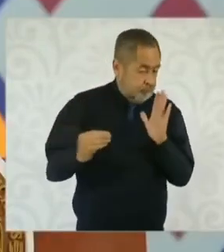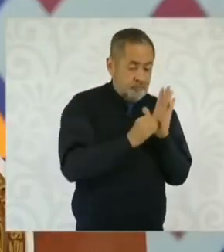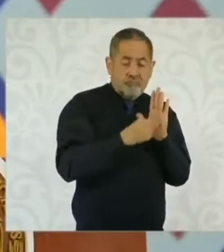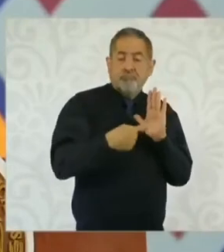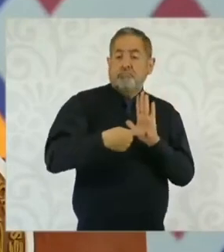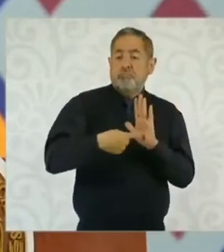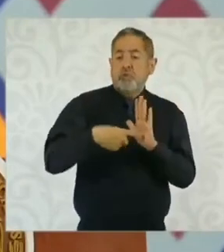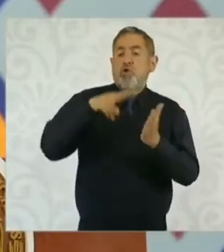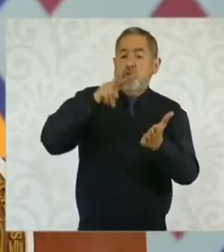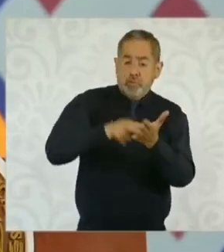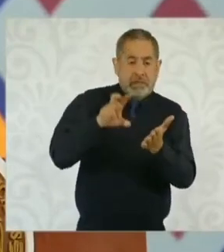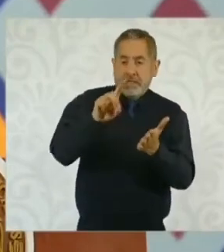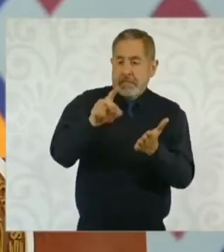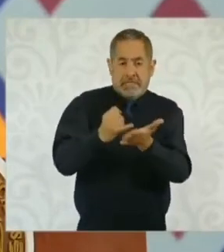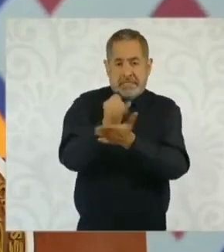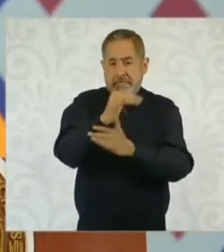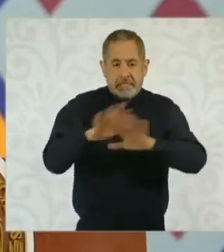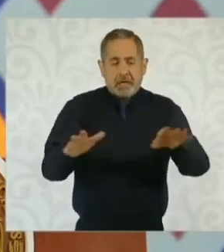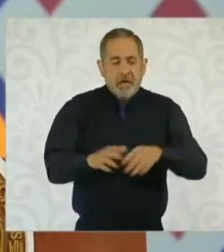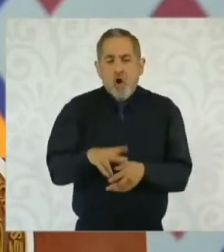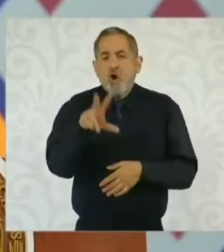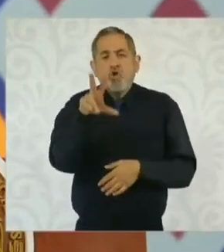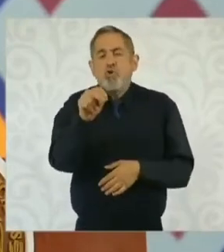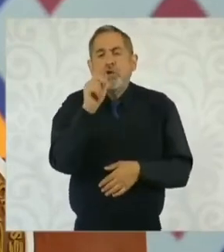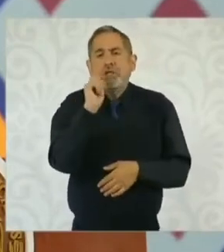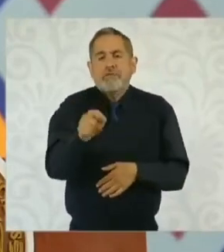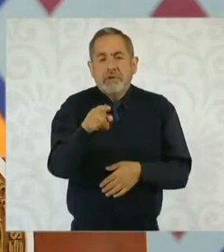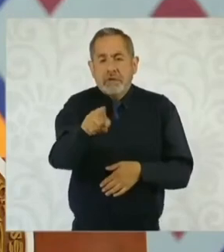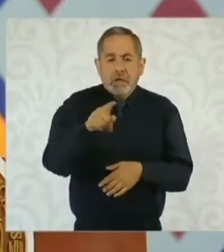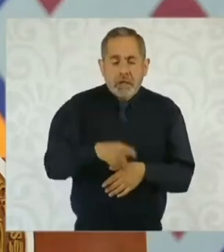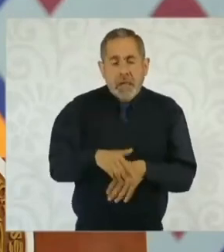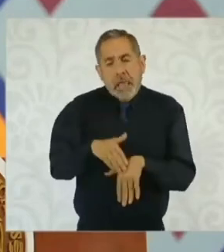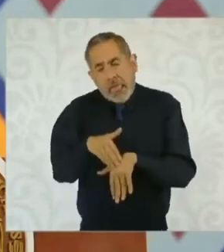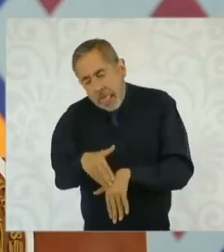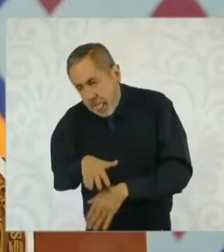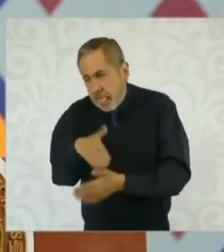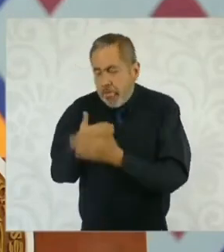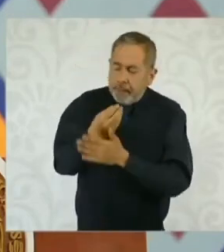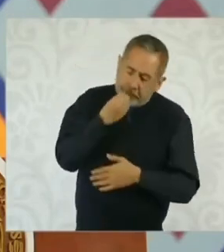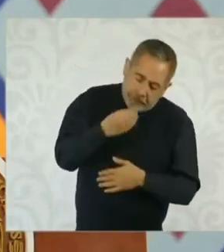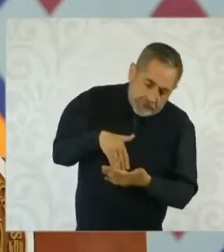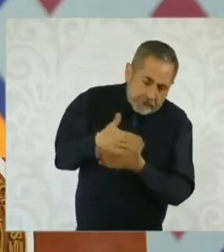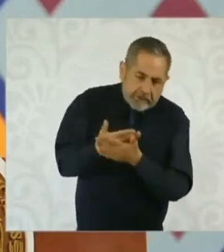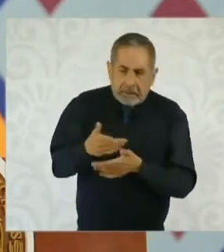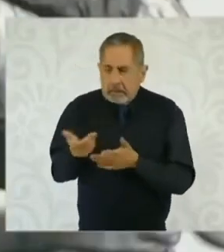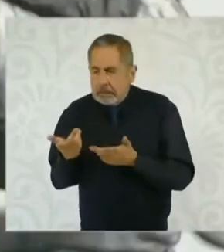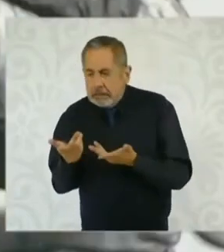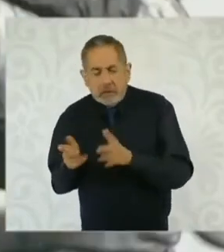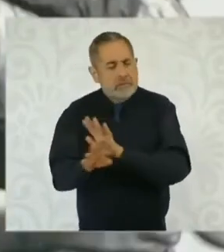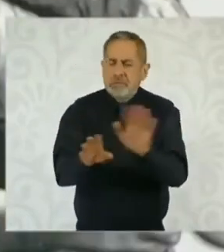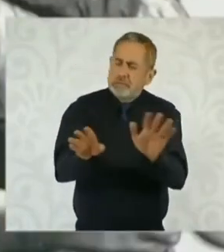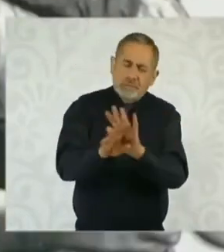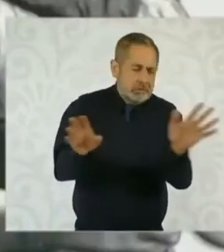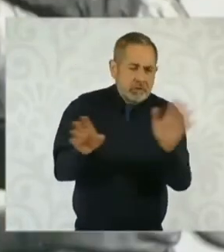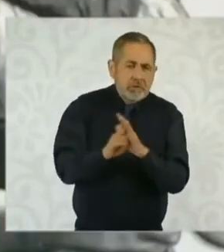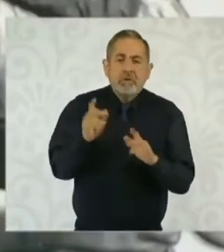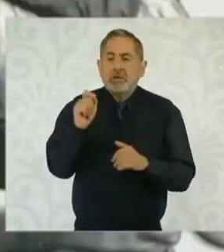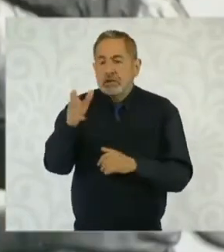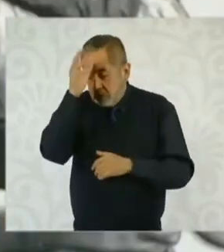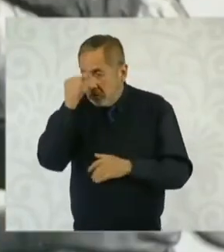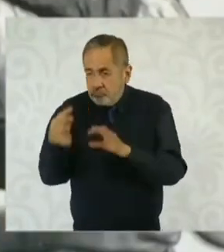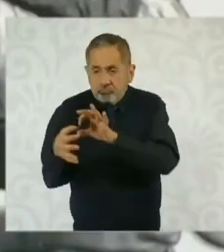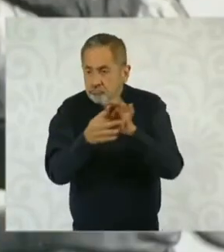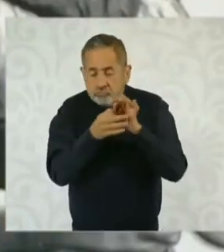del 2030. Entonces, no es que hayan cedido o no, sino qué acuerdo se logra, porque recuerden que